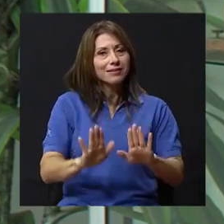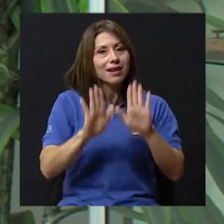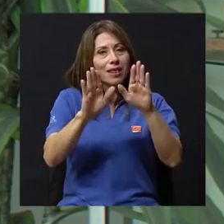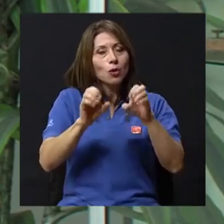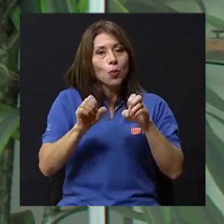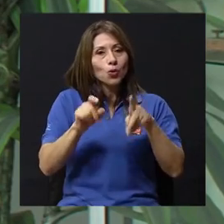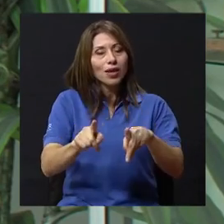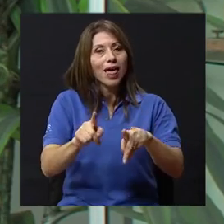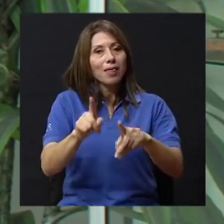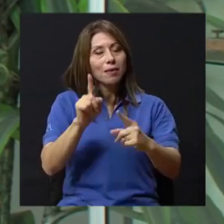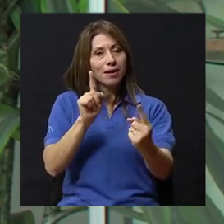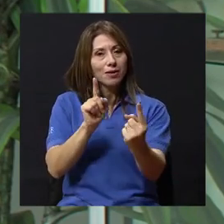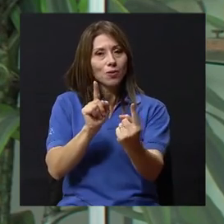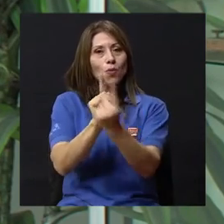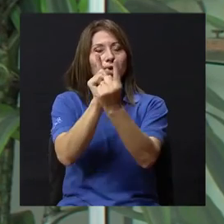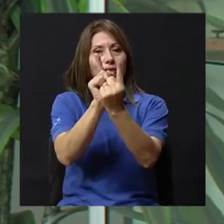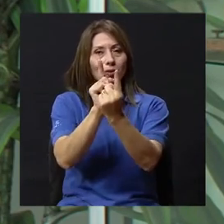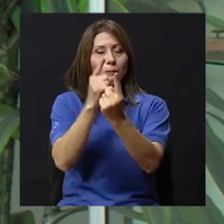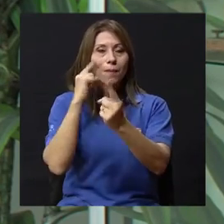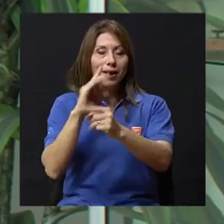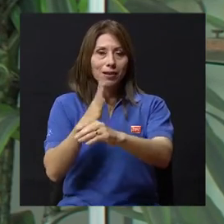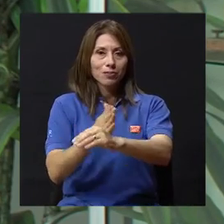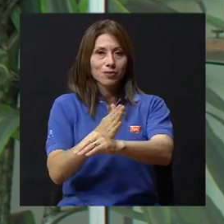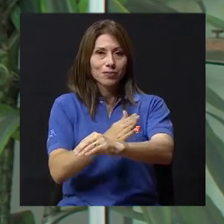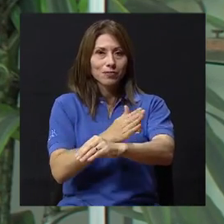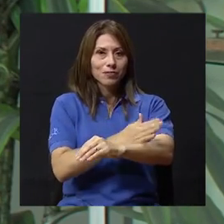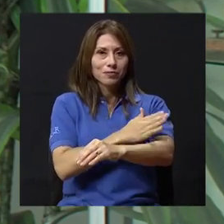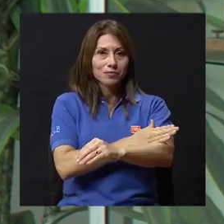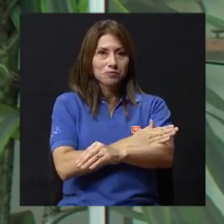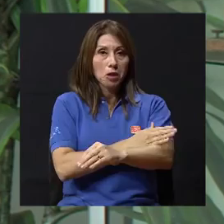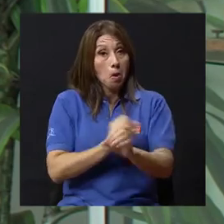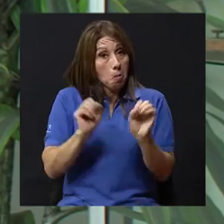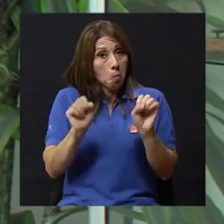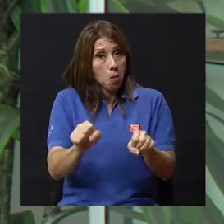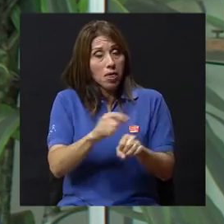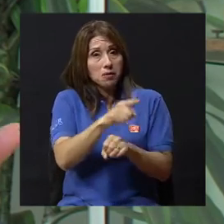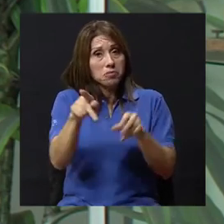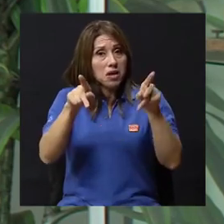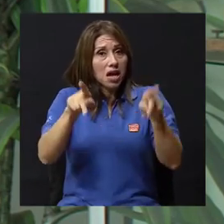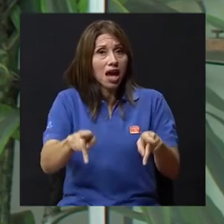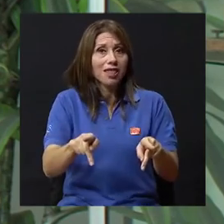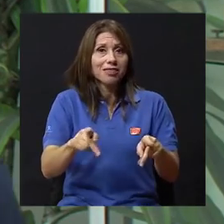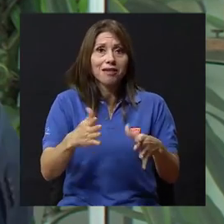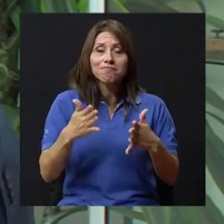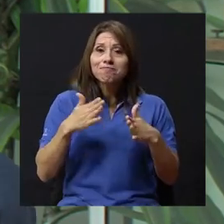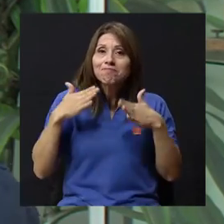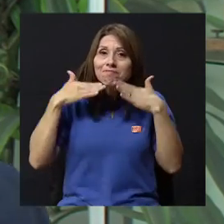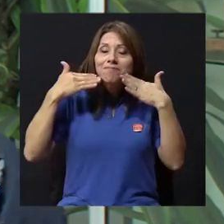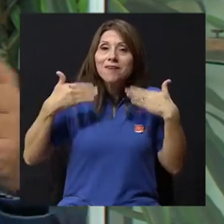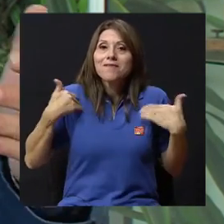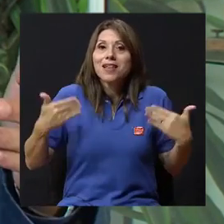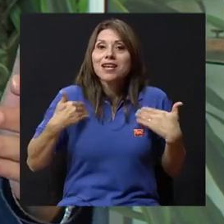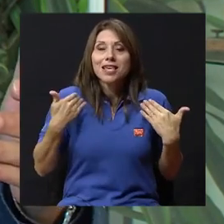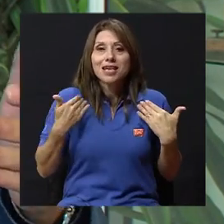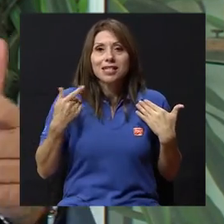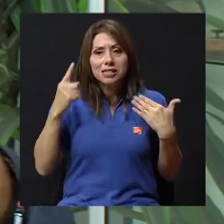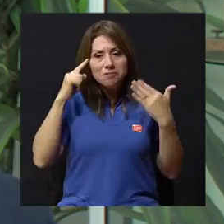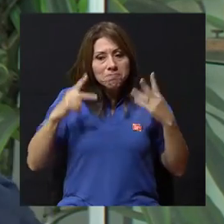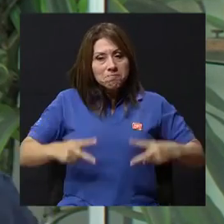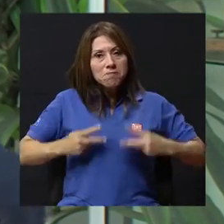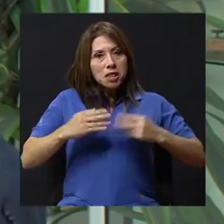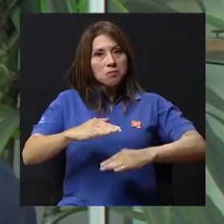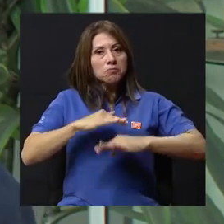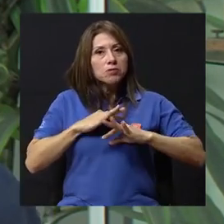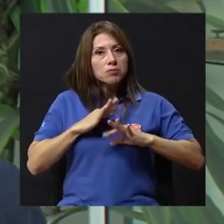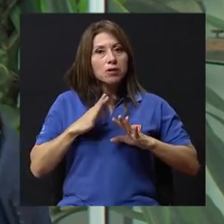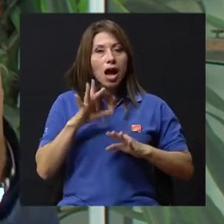existencial y para el crecimiento. Uh-huh. De tal manera que podemos tener gente erótica feliz a los 80, a los 90.